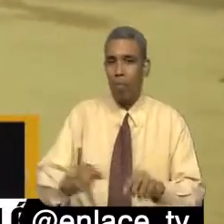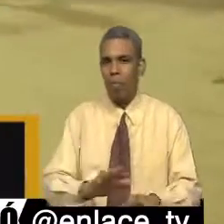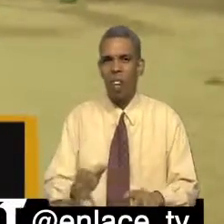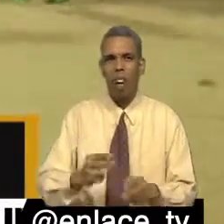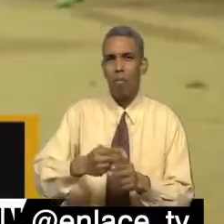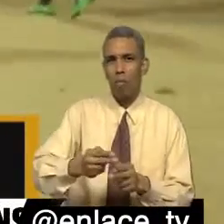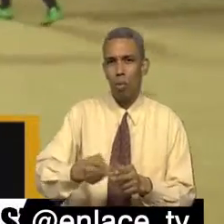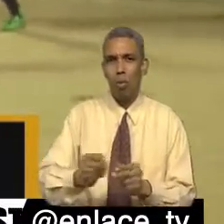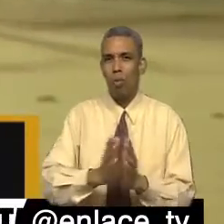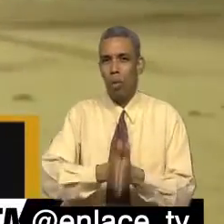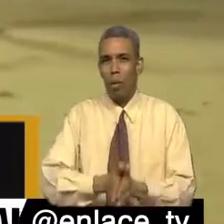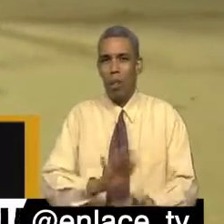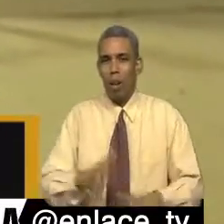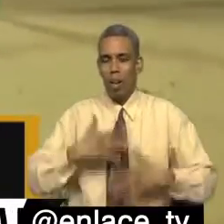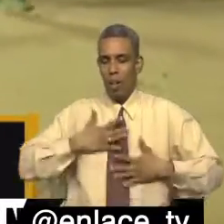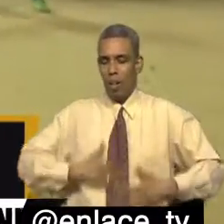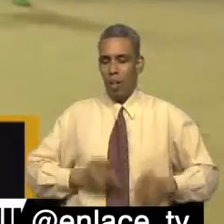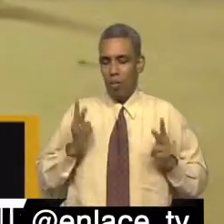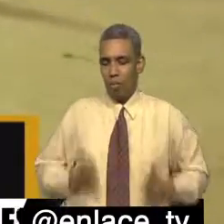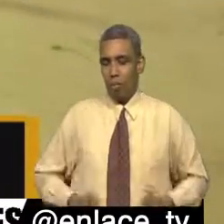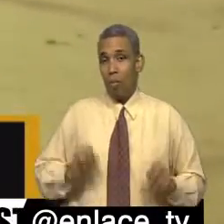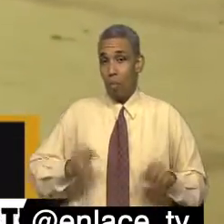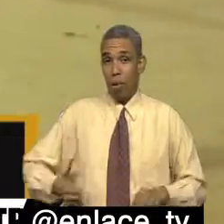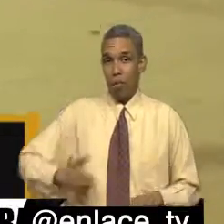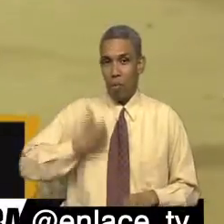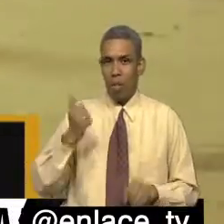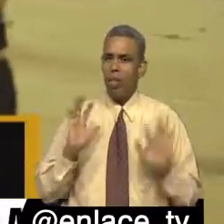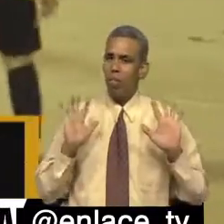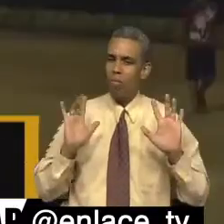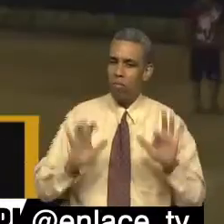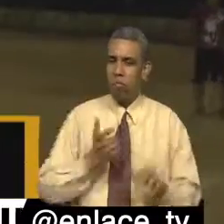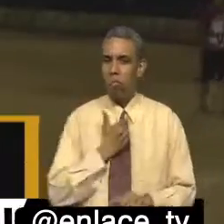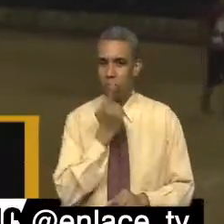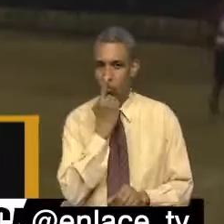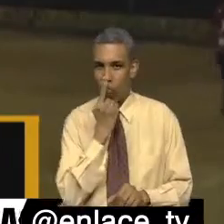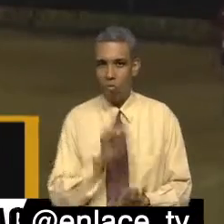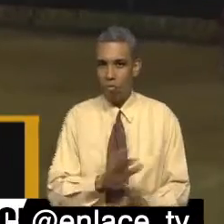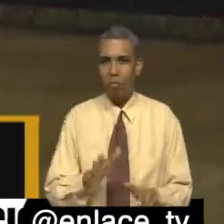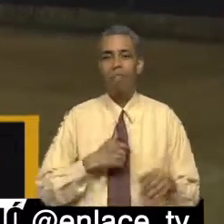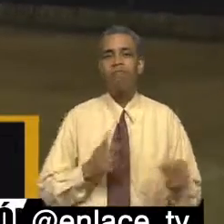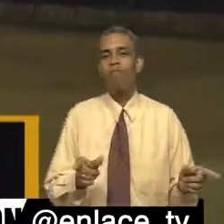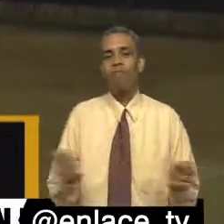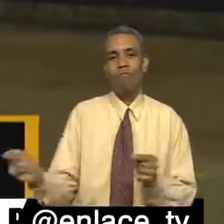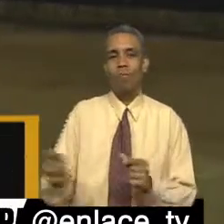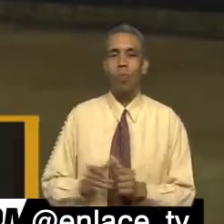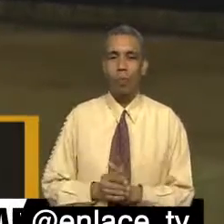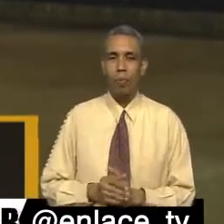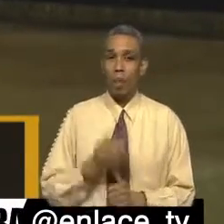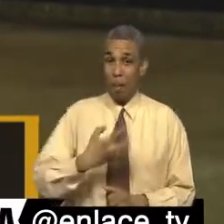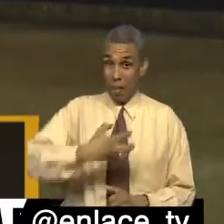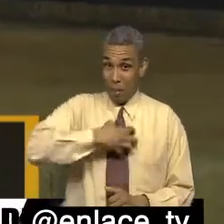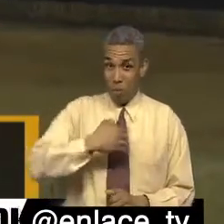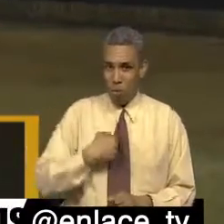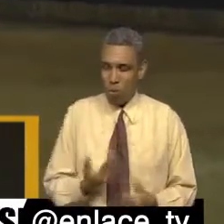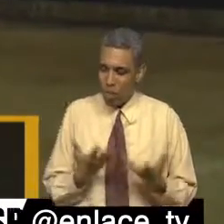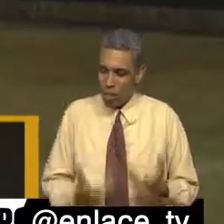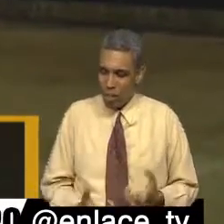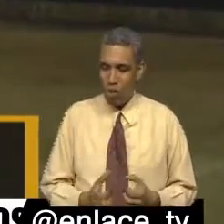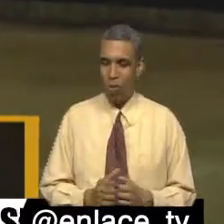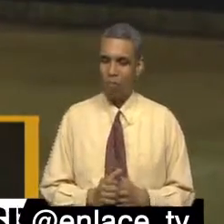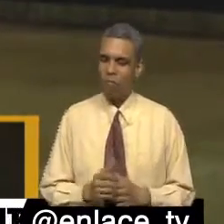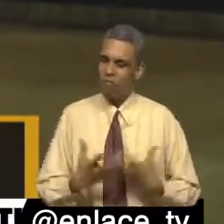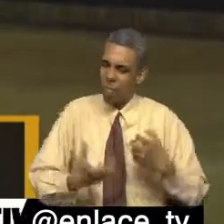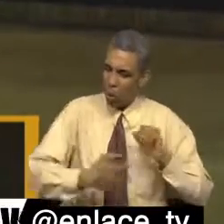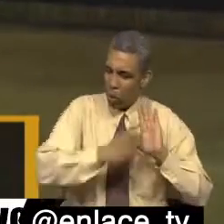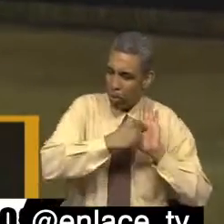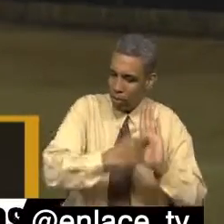fin de año. Ya está todo listo para dar inicio a este campeonato. Sí, ese campeonato que quiero sacar,